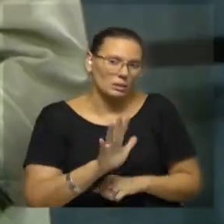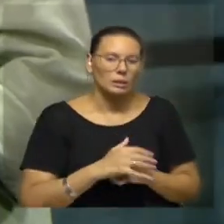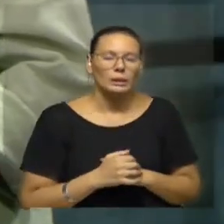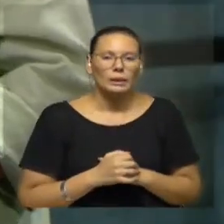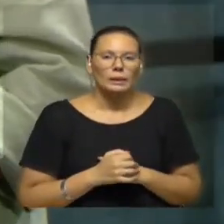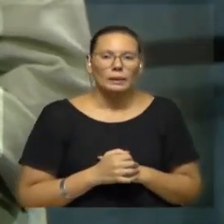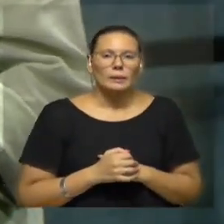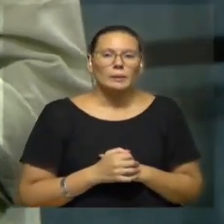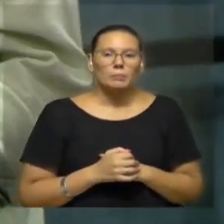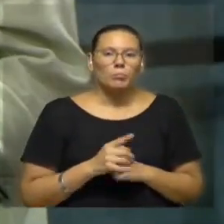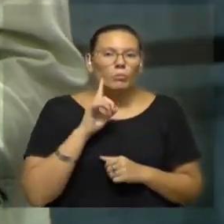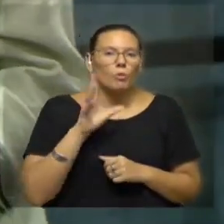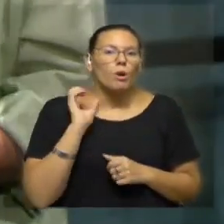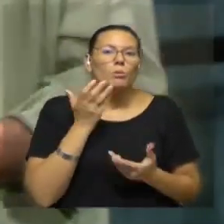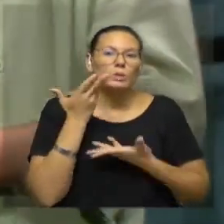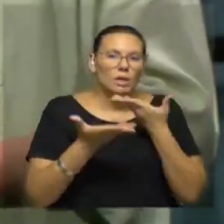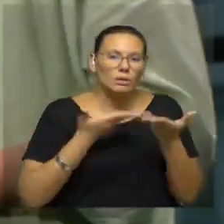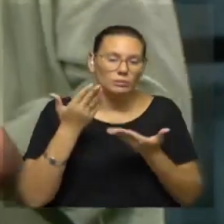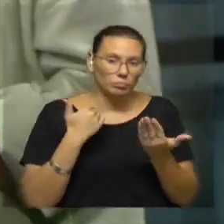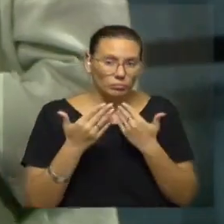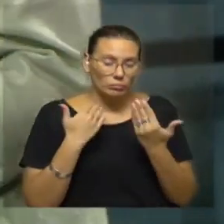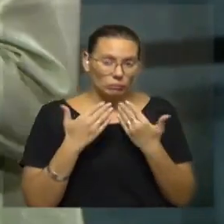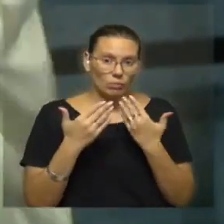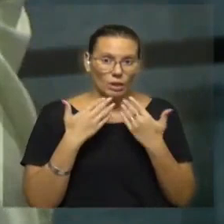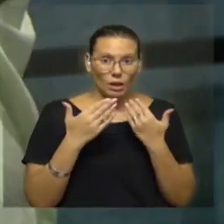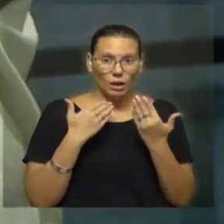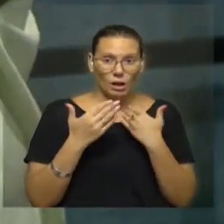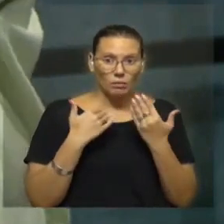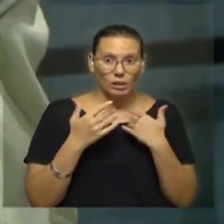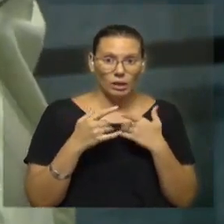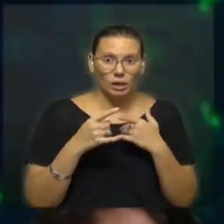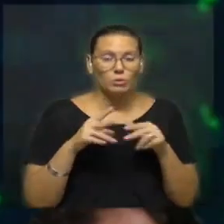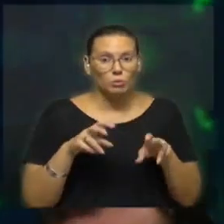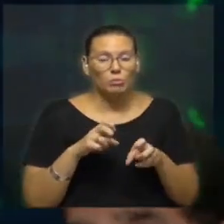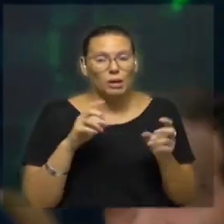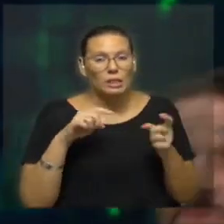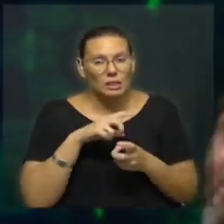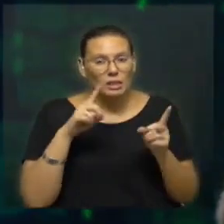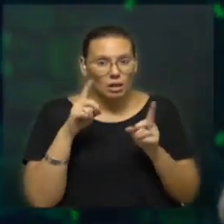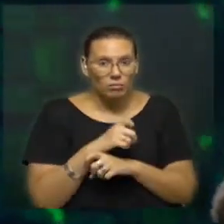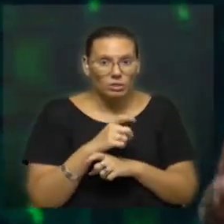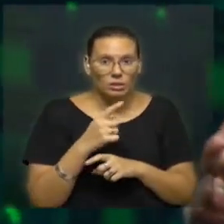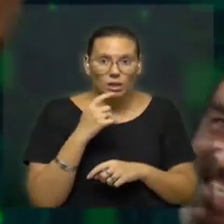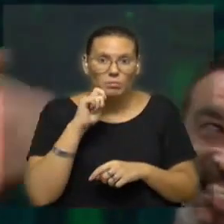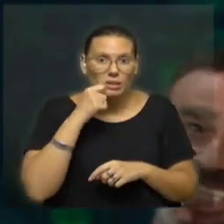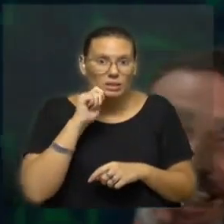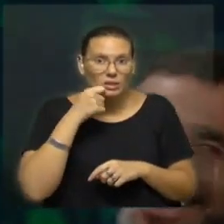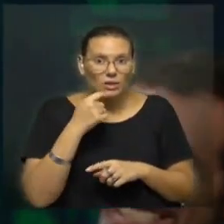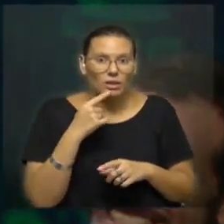te dijeron cuando escucharon el tema, ¿no? Porque hablas de algo bastante. Y no sé si por amabilidad, pero todos me decían qué bonito, Leo.